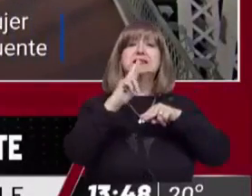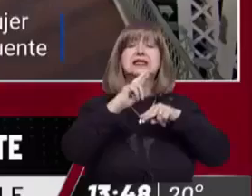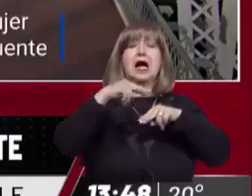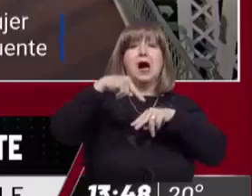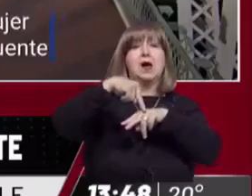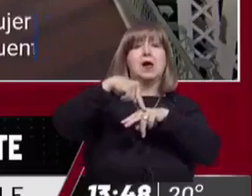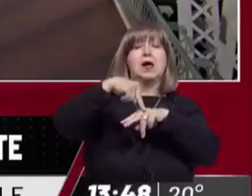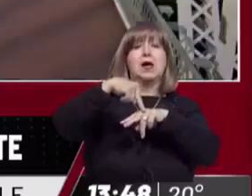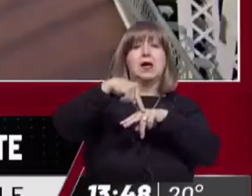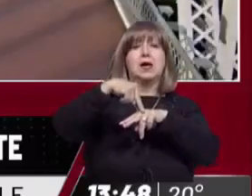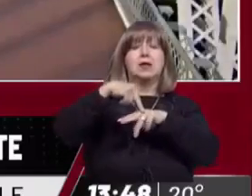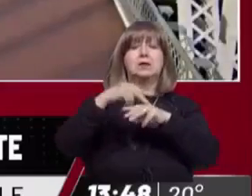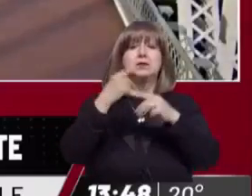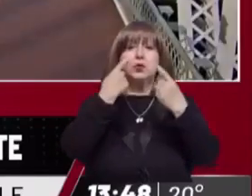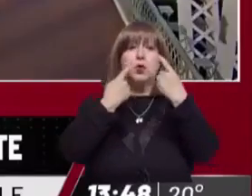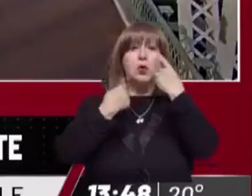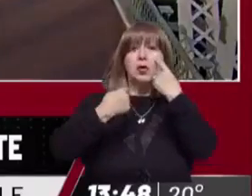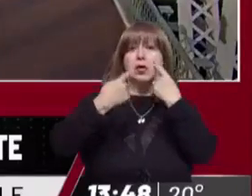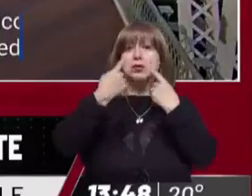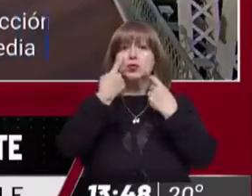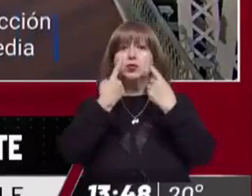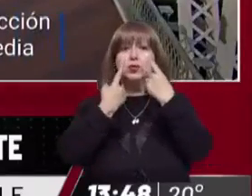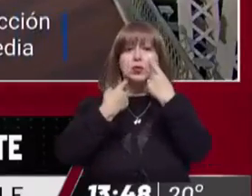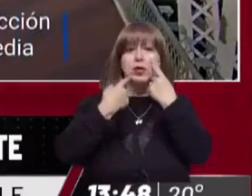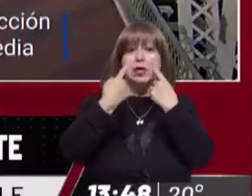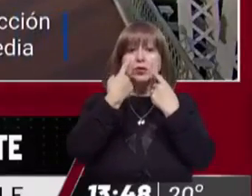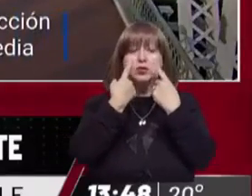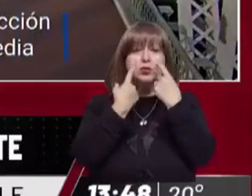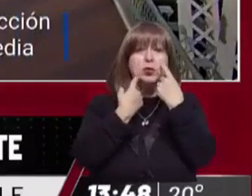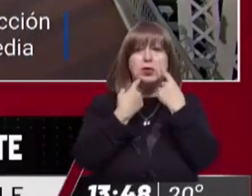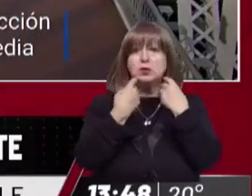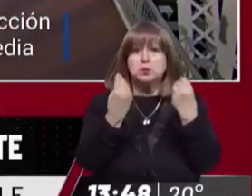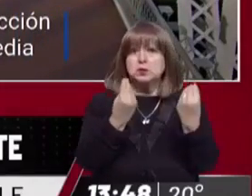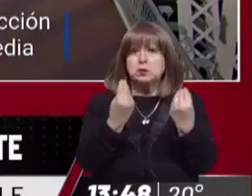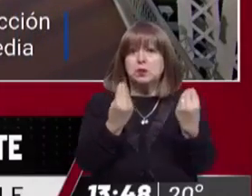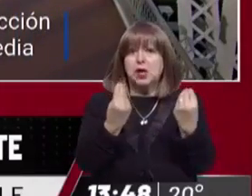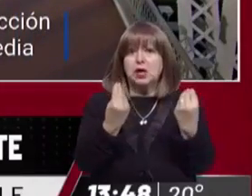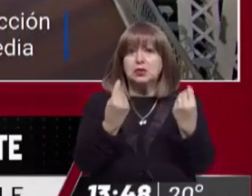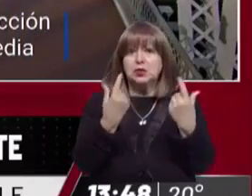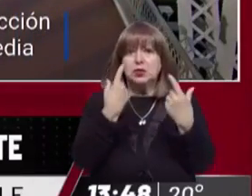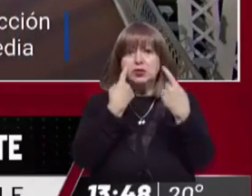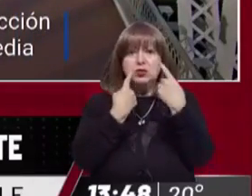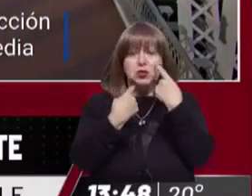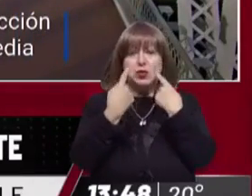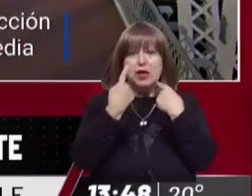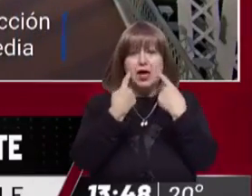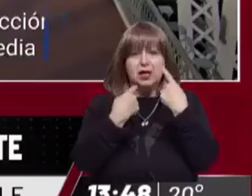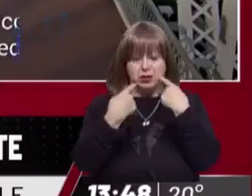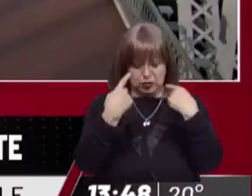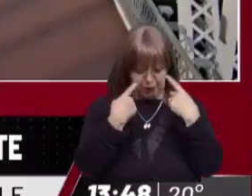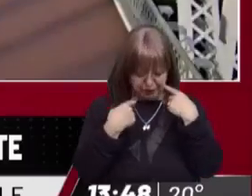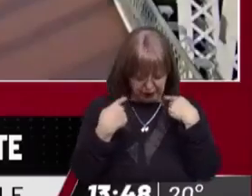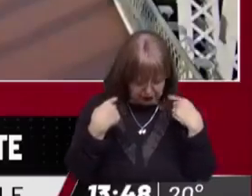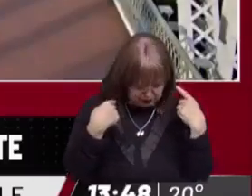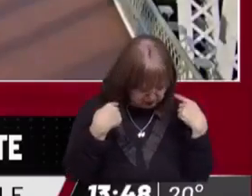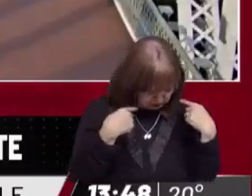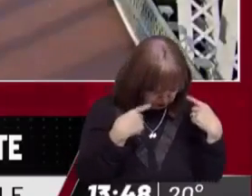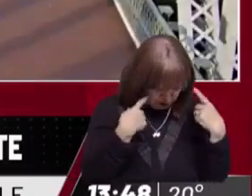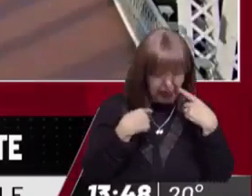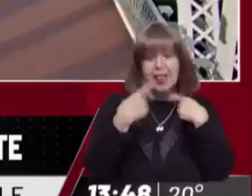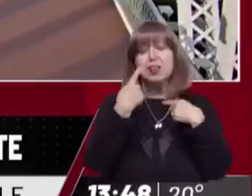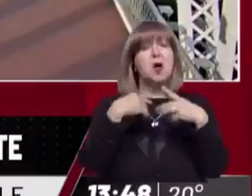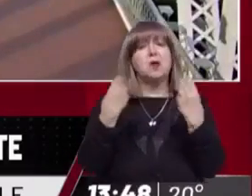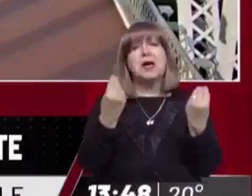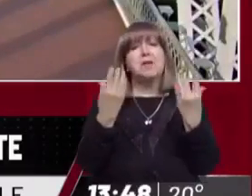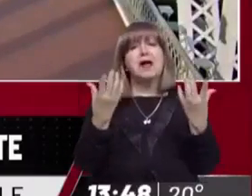en la capital de la música que es la ciudad de Nashville Donde están todas las discográficas bueno esta chica que